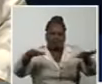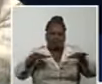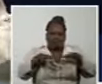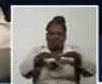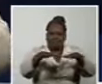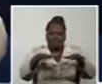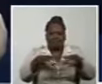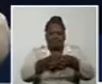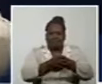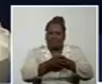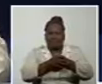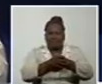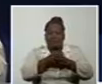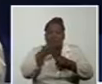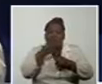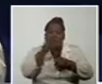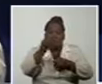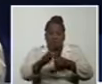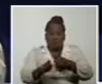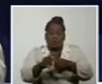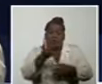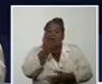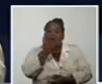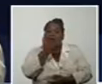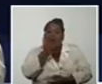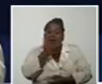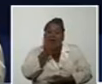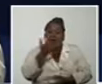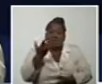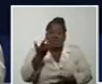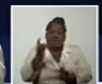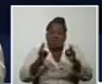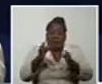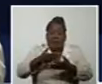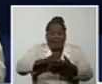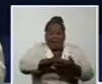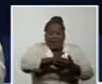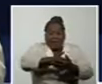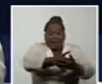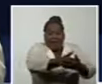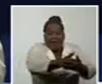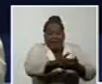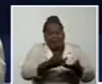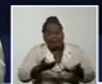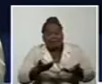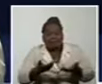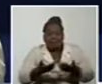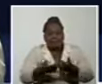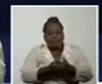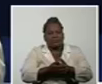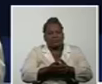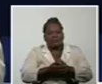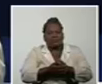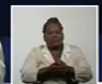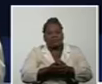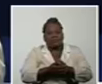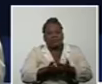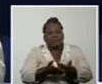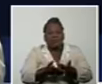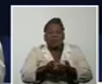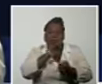que puede que hayan personas que estén contagiadas con la enfermedad. Por lo tanto, una insistencia a las